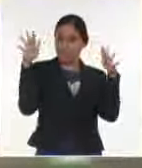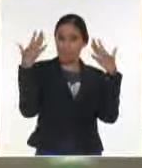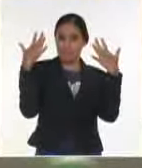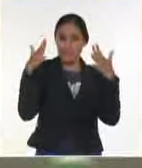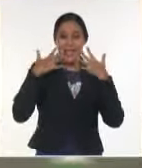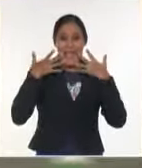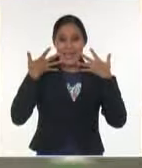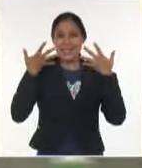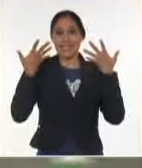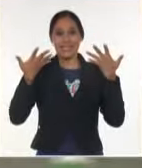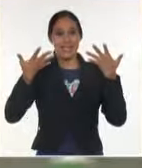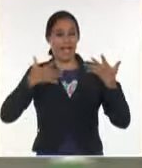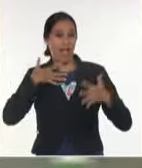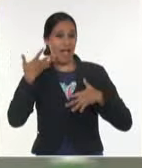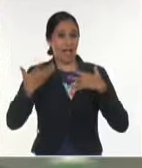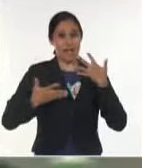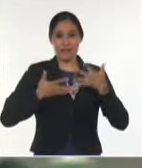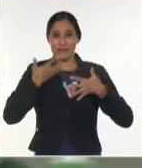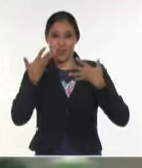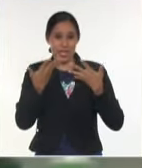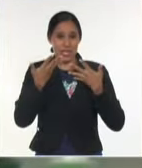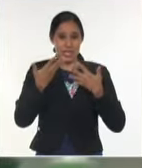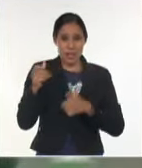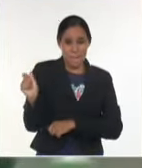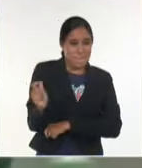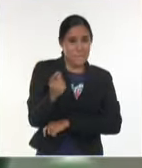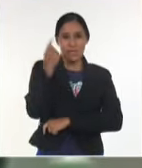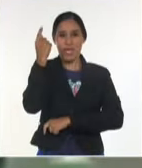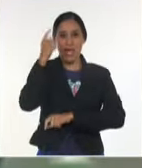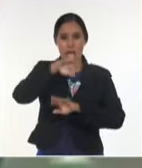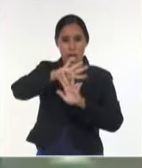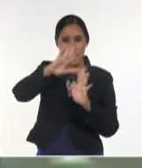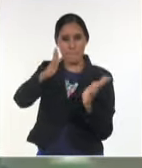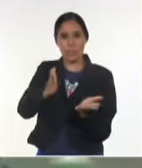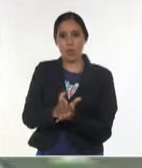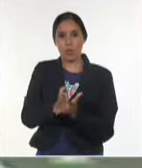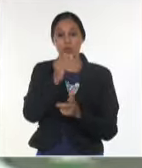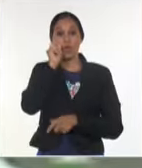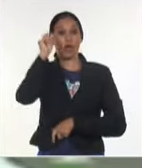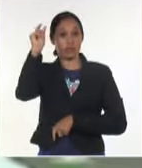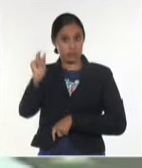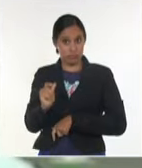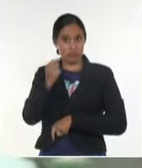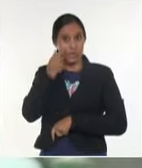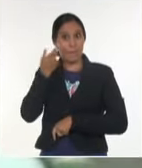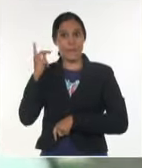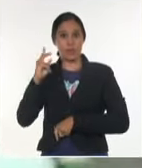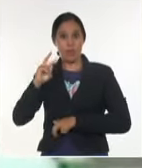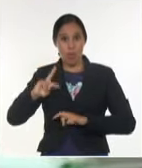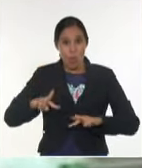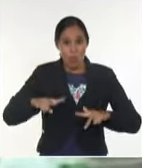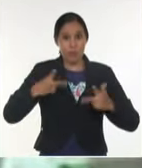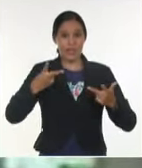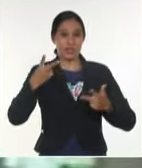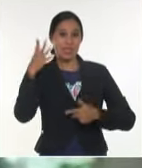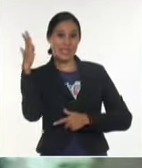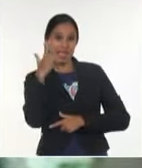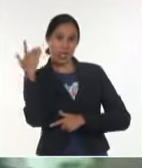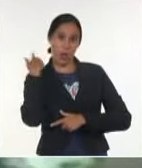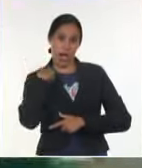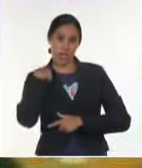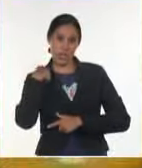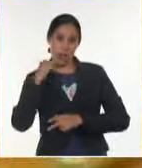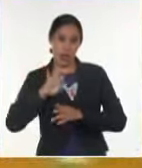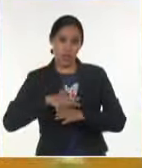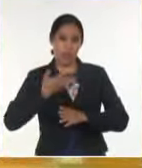¡Qué enorme alegría! ¡Récord del mundo! Javier Sotomayor ha vuelto 5 años después de Salamanca,